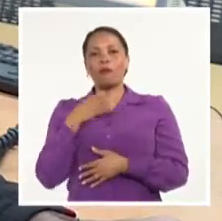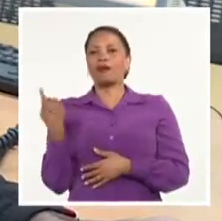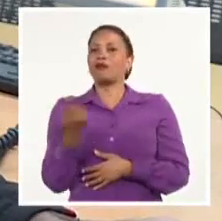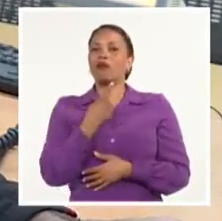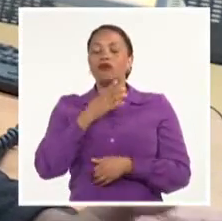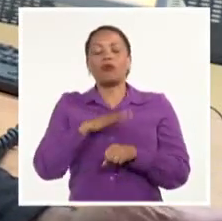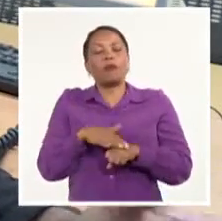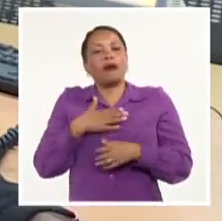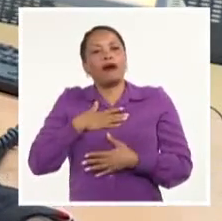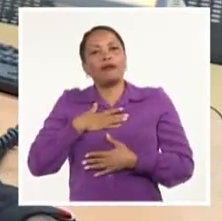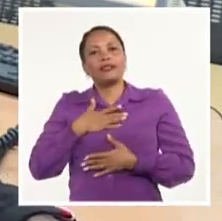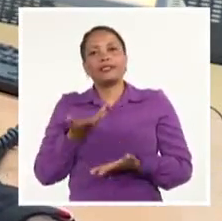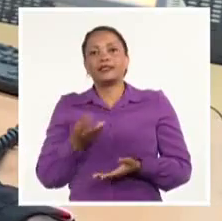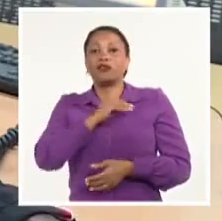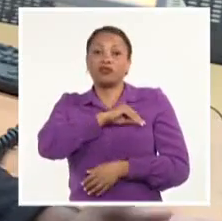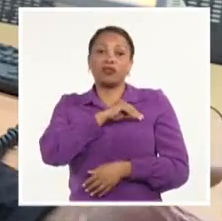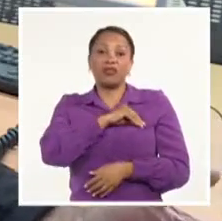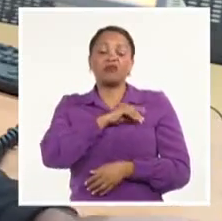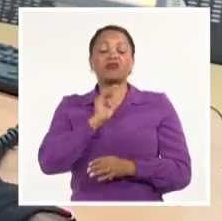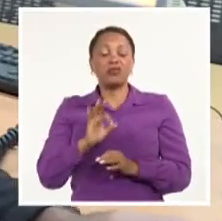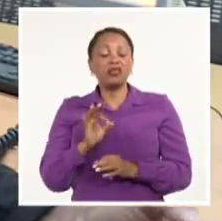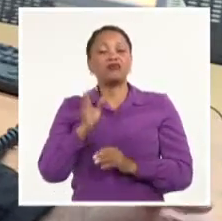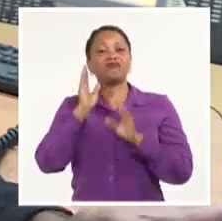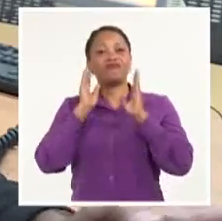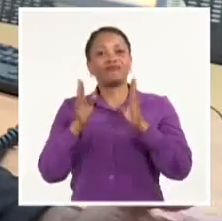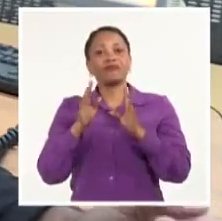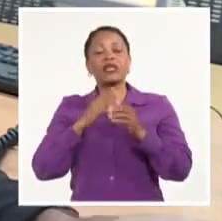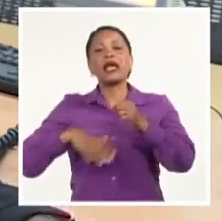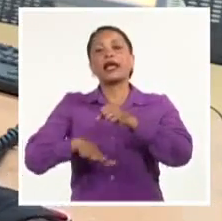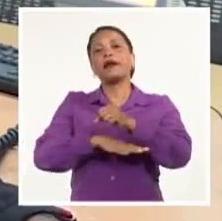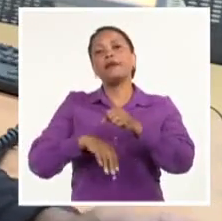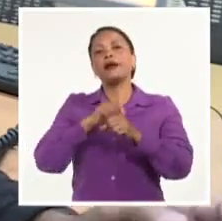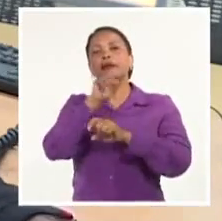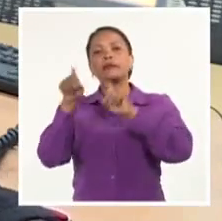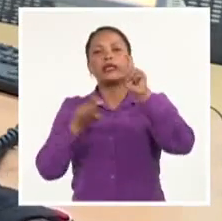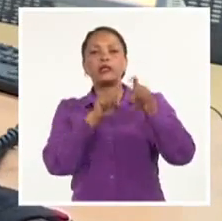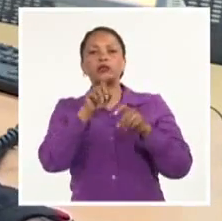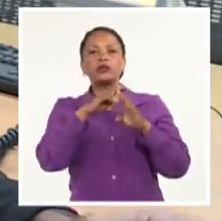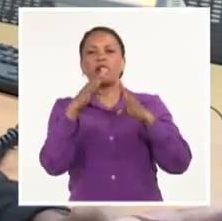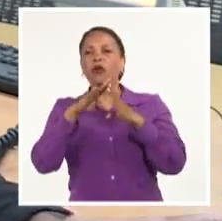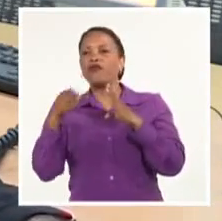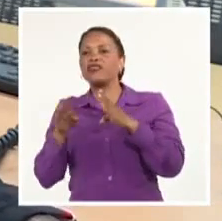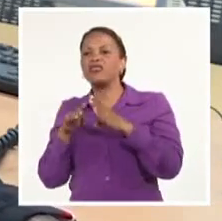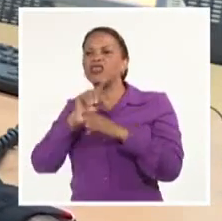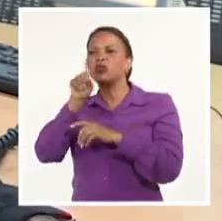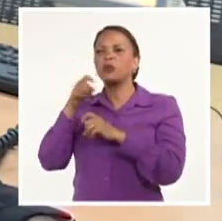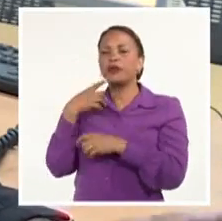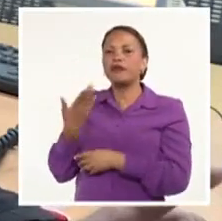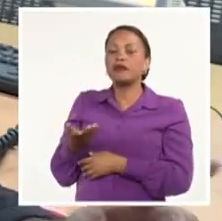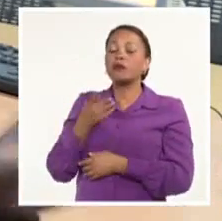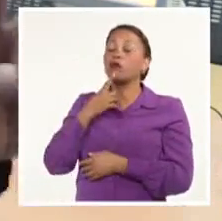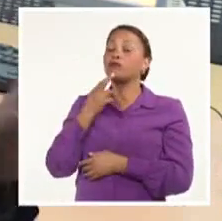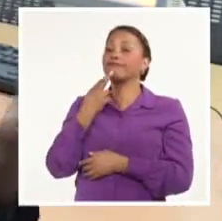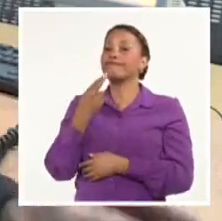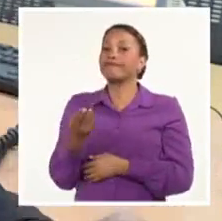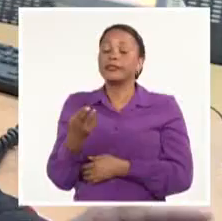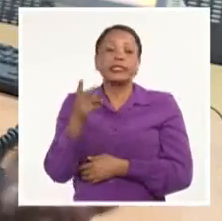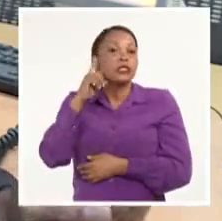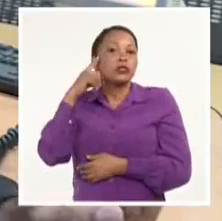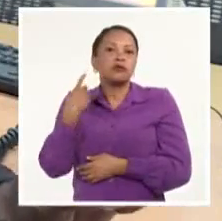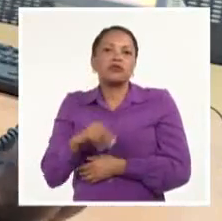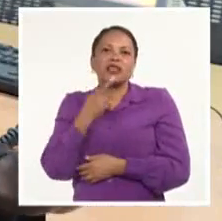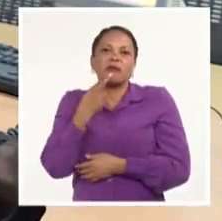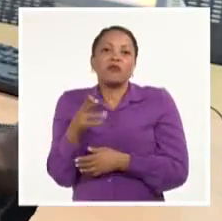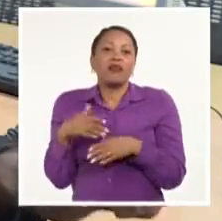así. Y eso nos ocupa mucho. En el barrio los vecinos me preguntan, ¿y qué tú crees de aquello? Y cuando tengo que dar una respuesta de la que ni yo mismo